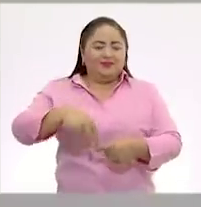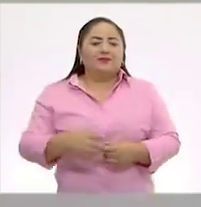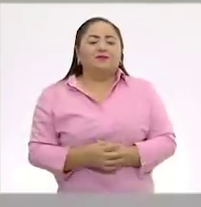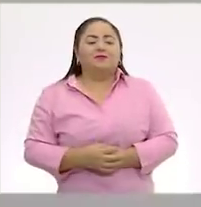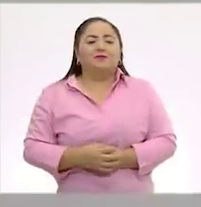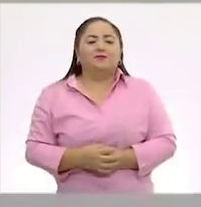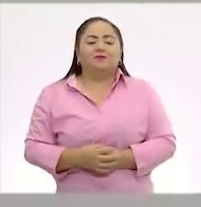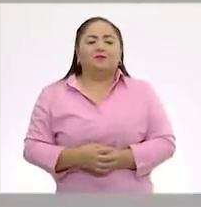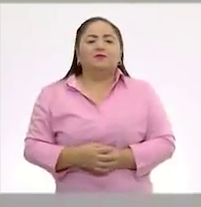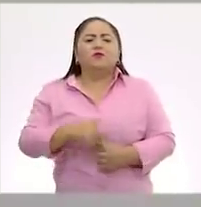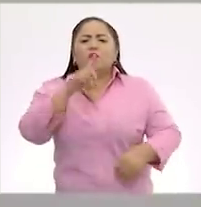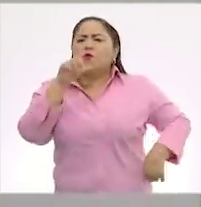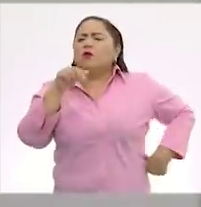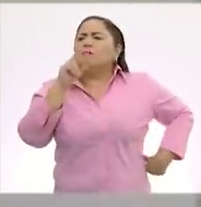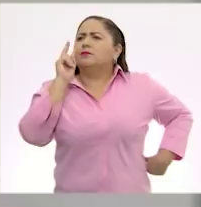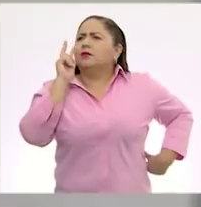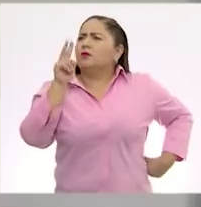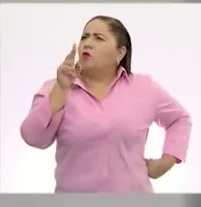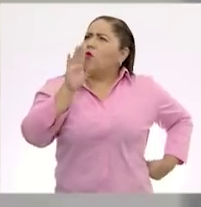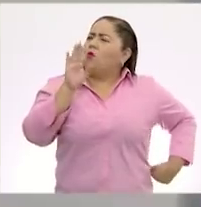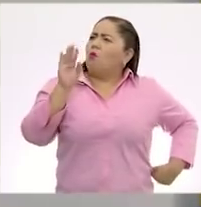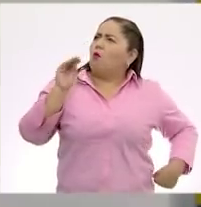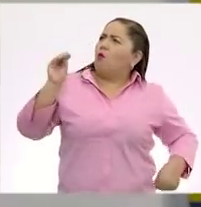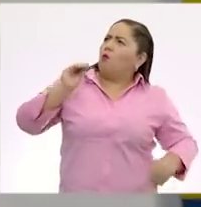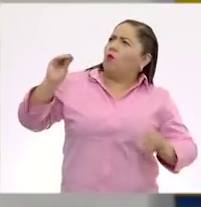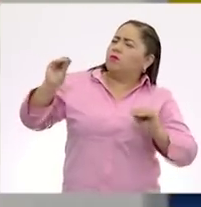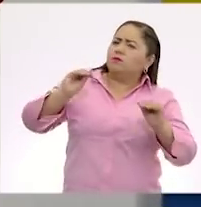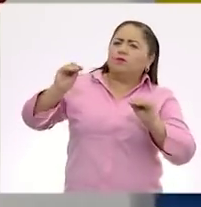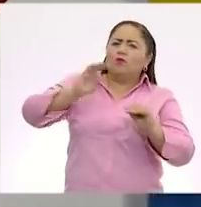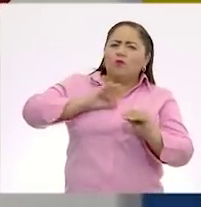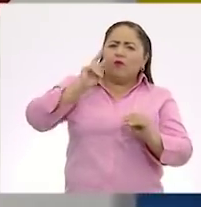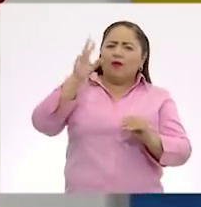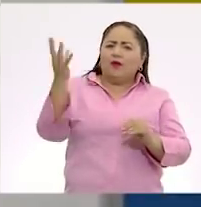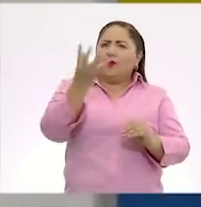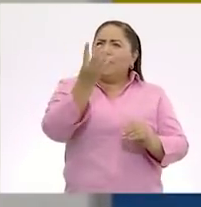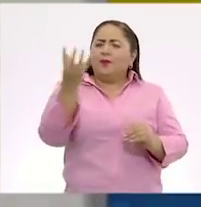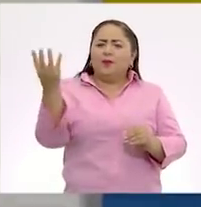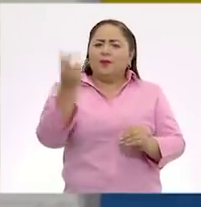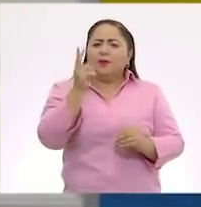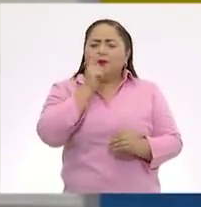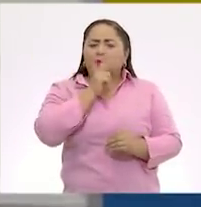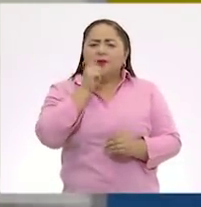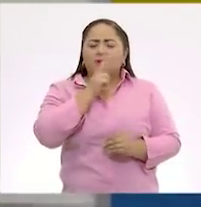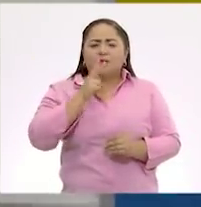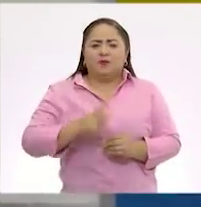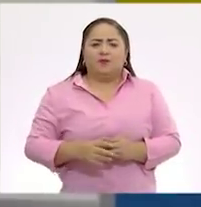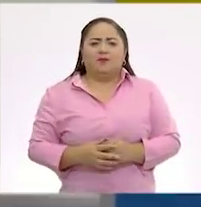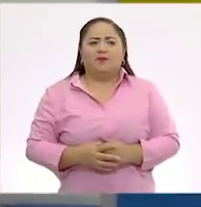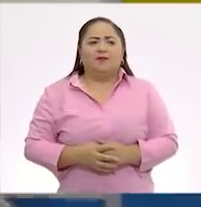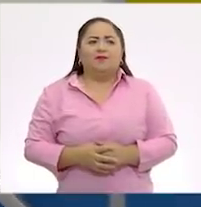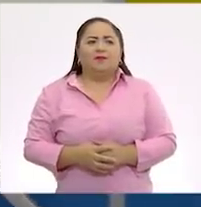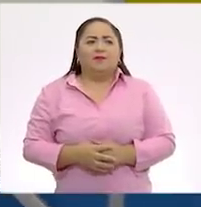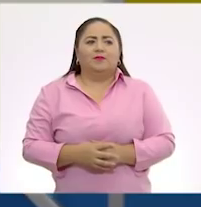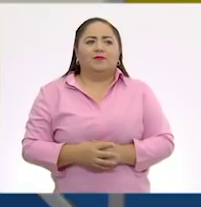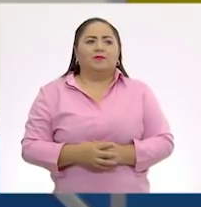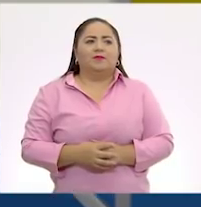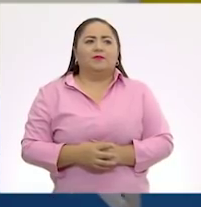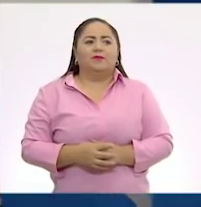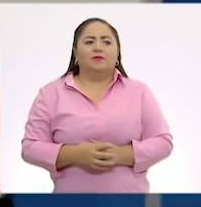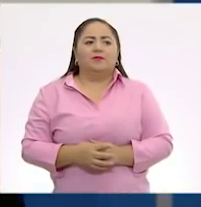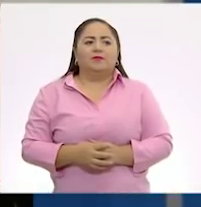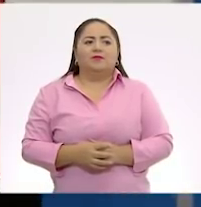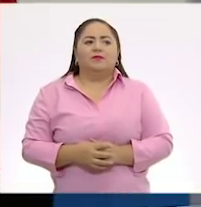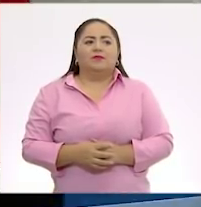estaría genial. Podemos ir viendo cómo se va moviendo con el viento. Lo voy a colocar aquí al frente para que se